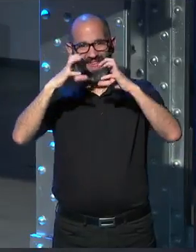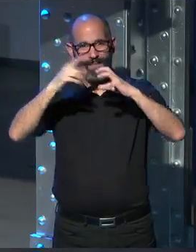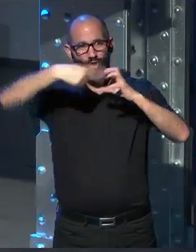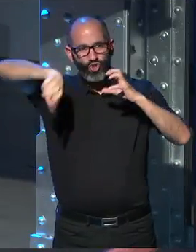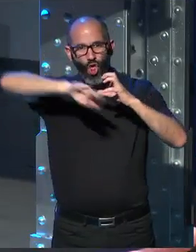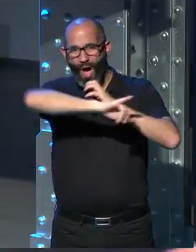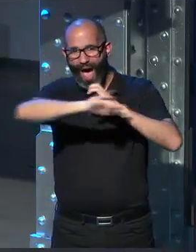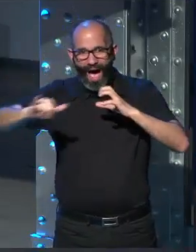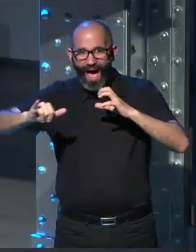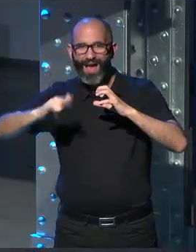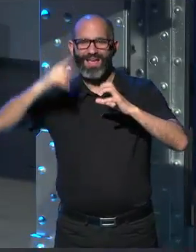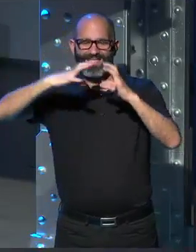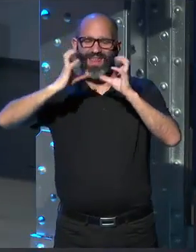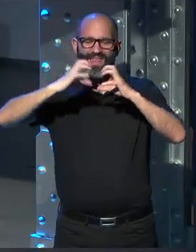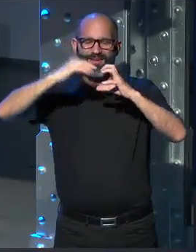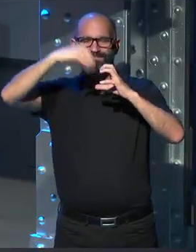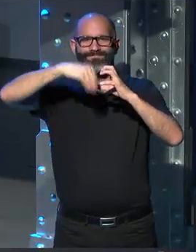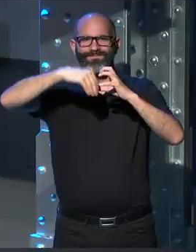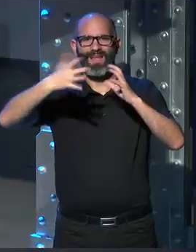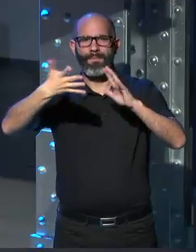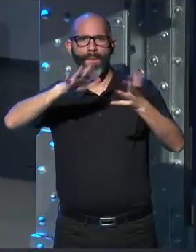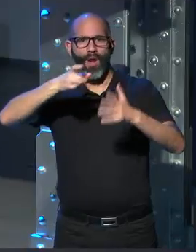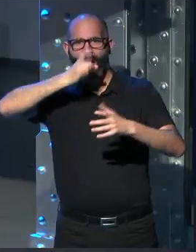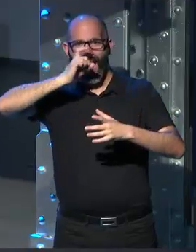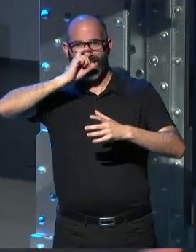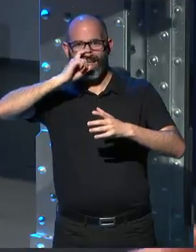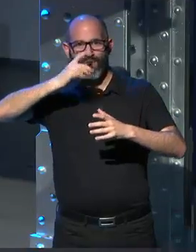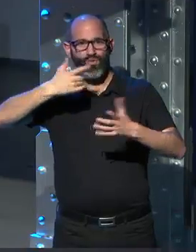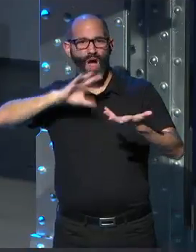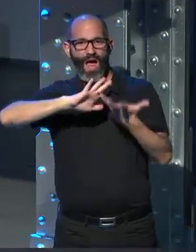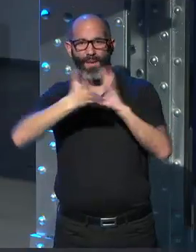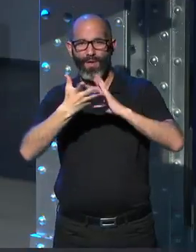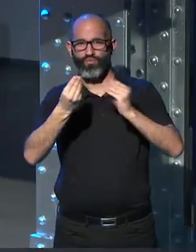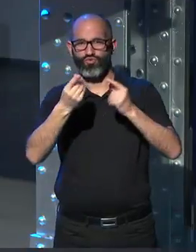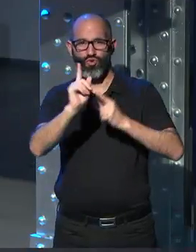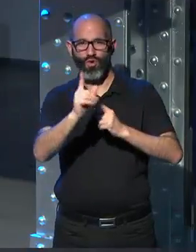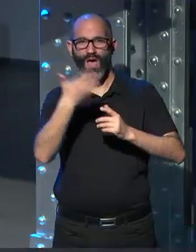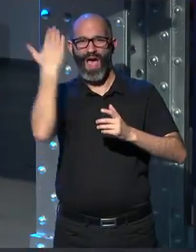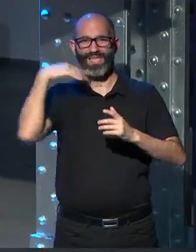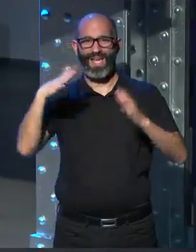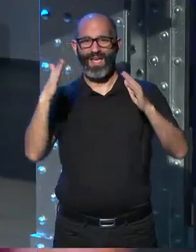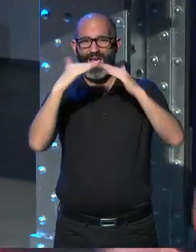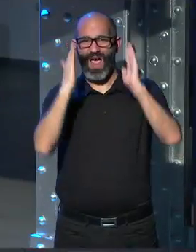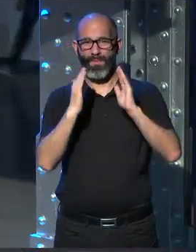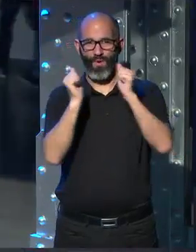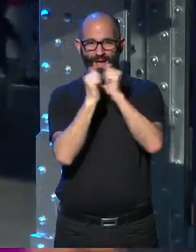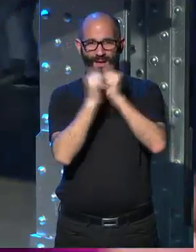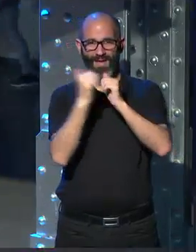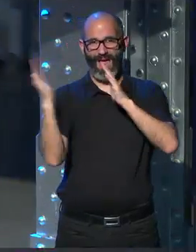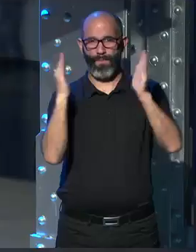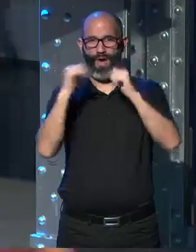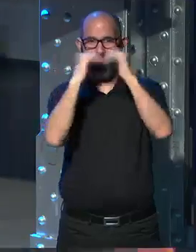un cerebro que es relativamente antiguo, no ha cambiado básicamente desde la época de las cavernas, y